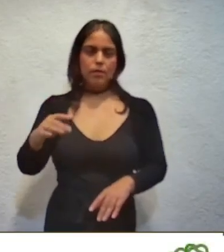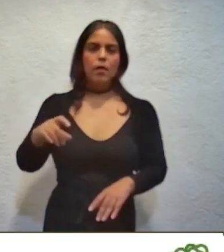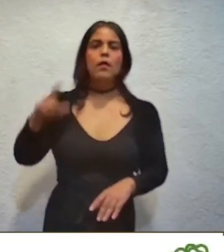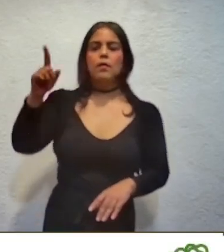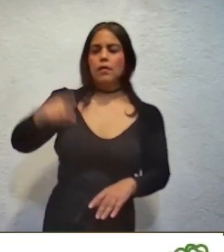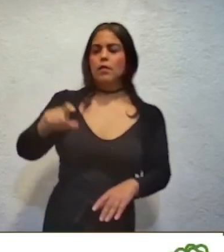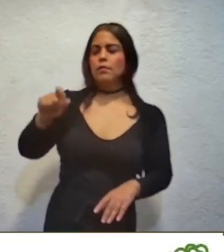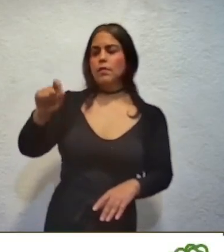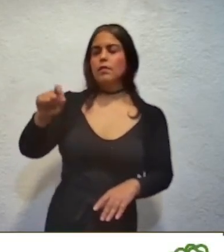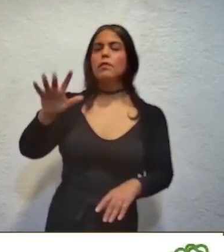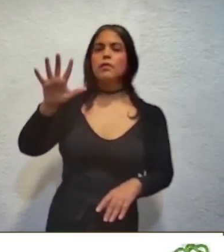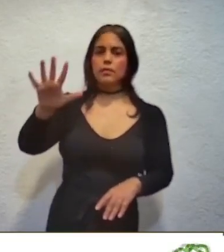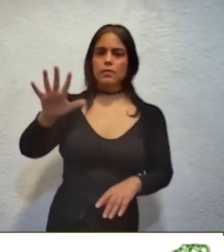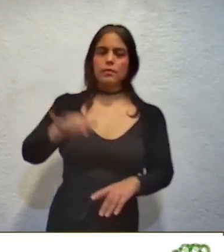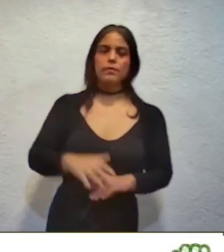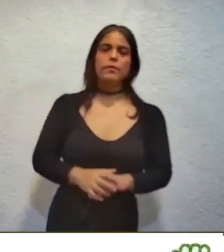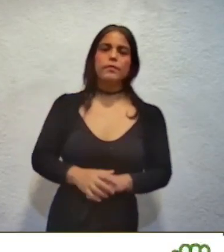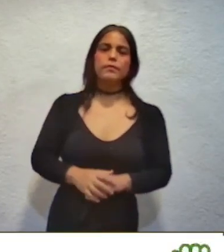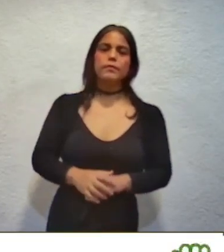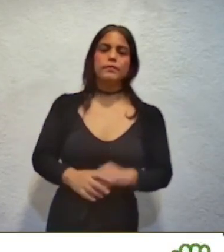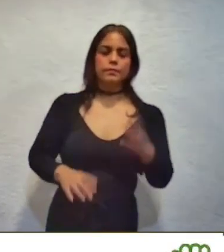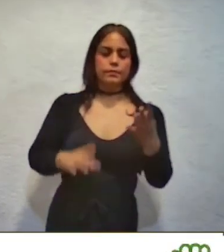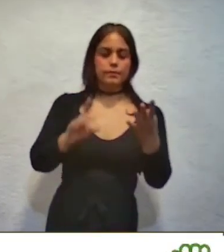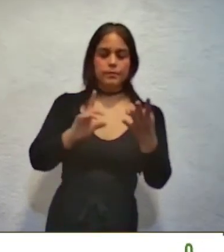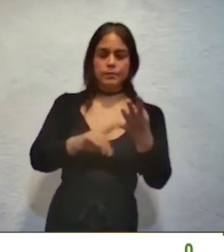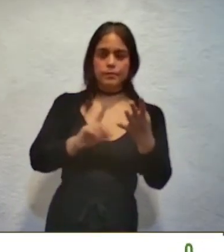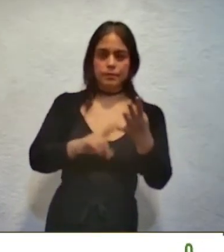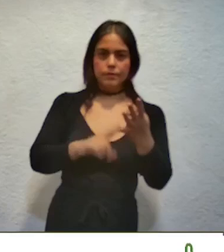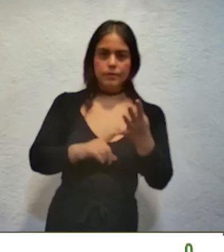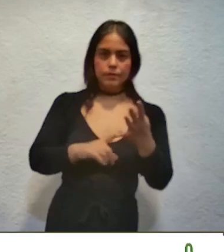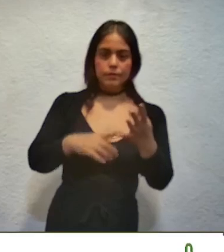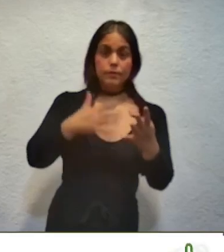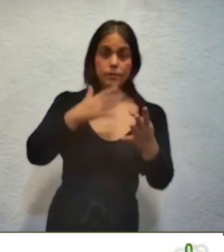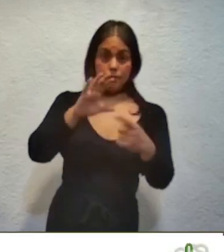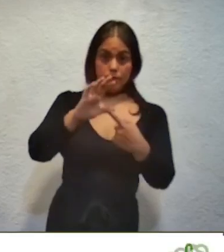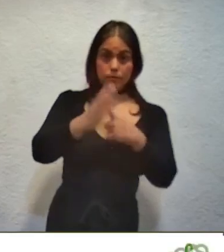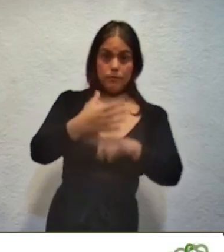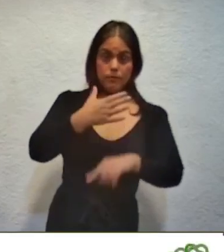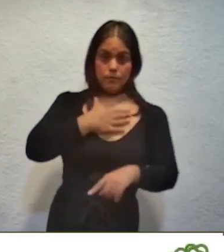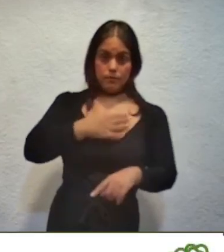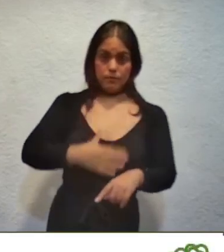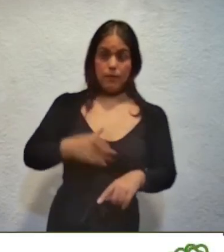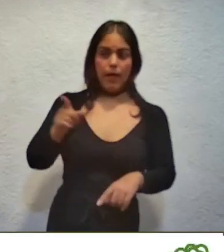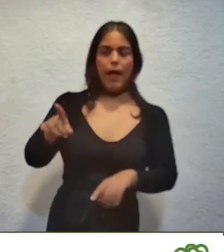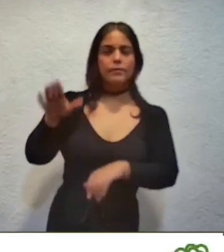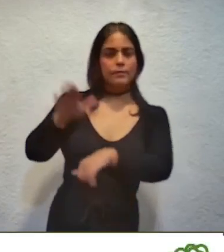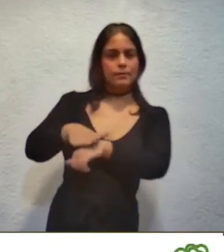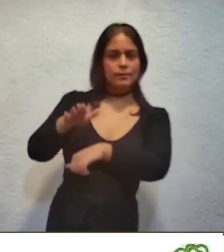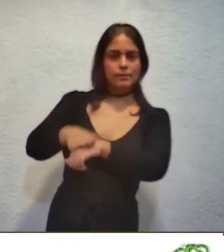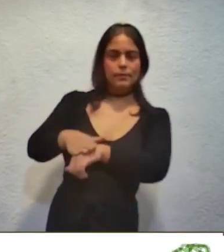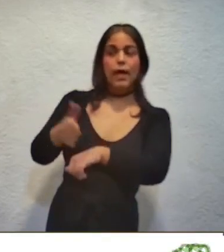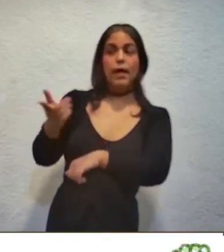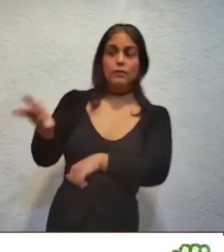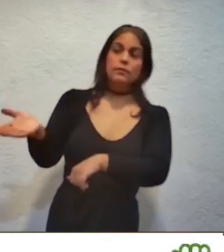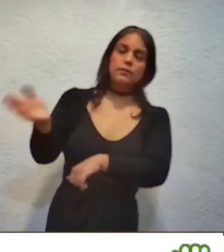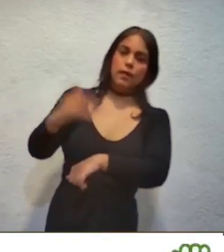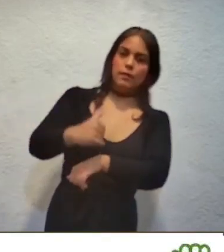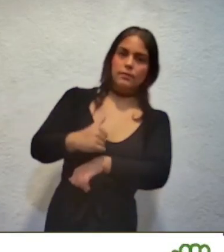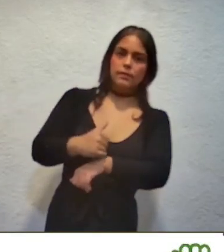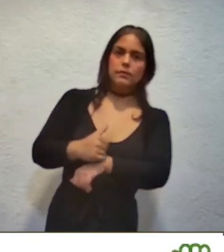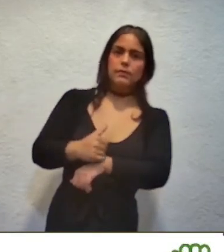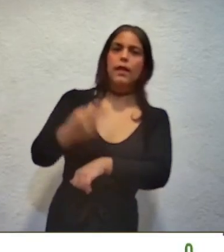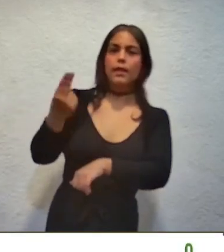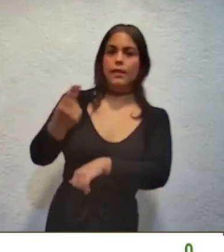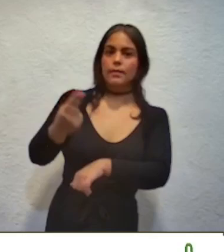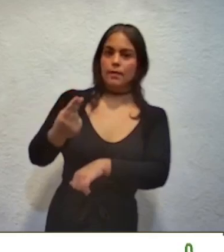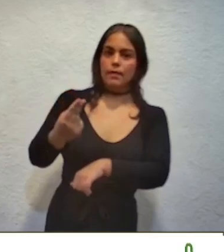CJ-PPG-014-2025. 4. Dicha Comisión de Justicia previno a la actora para que se presentara y ratificara una